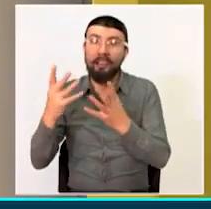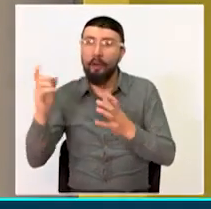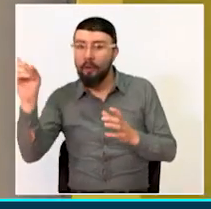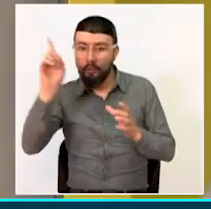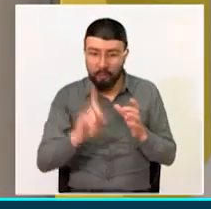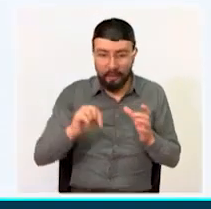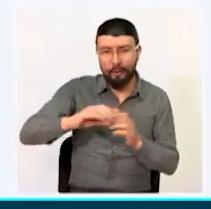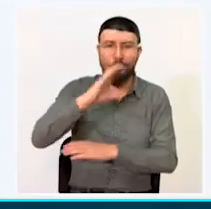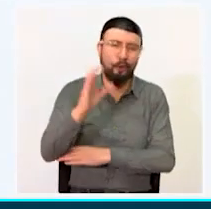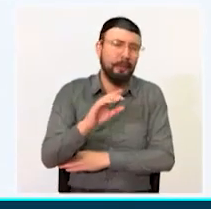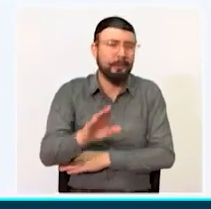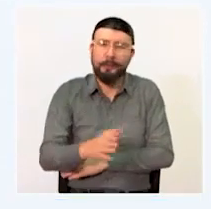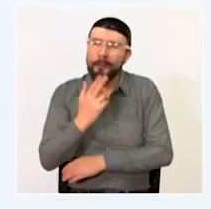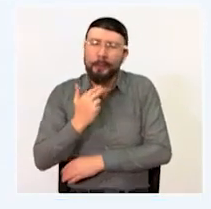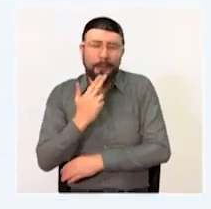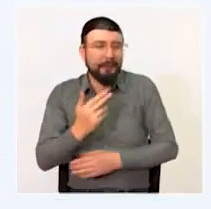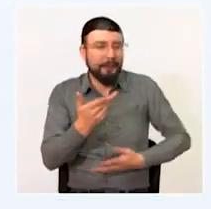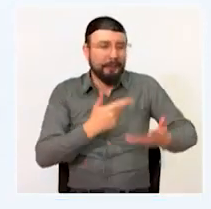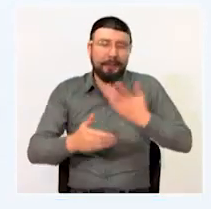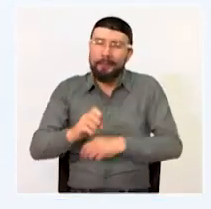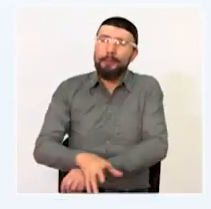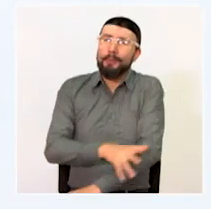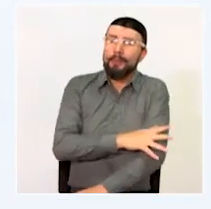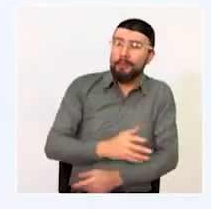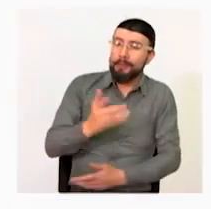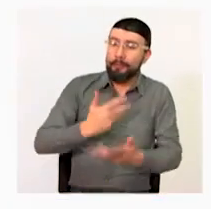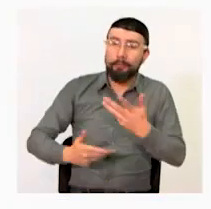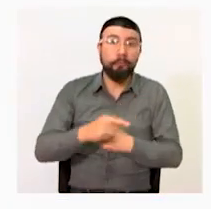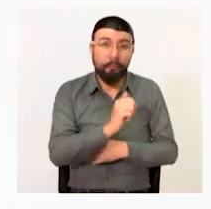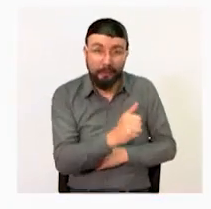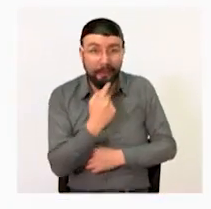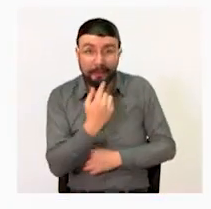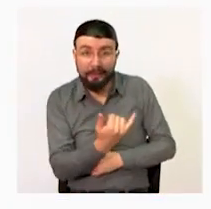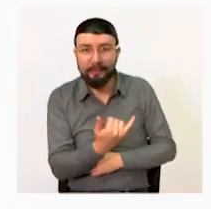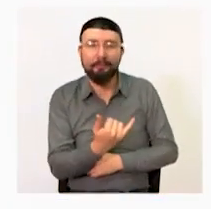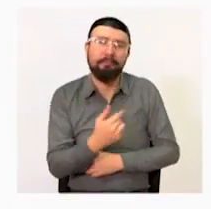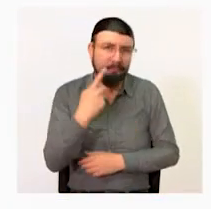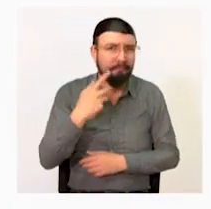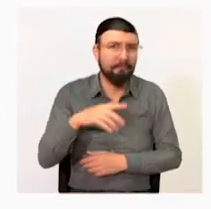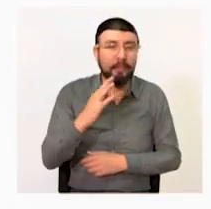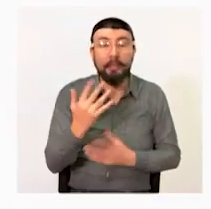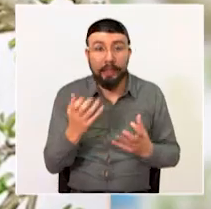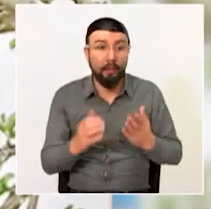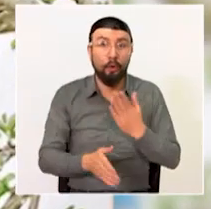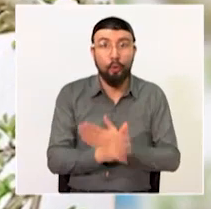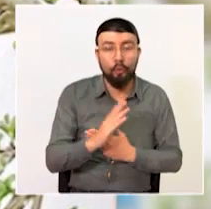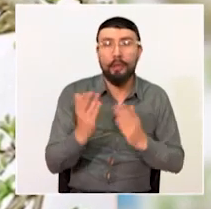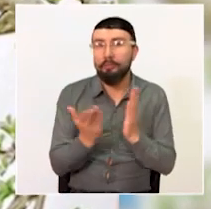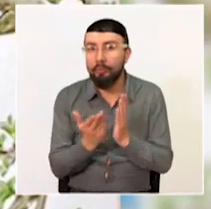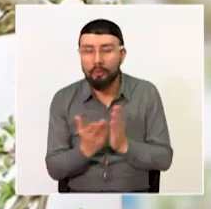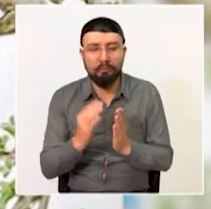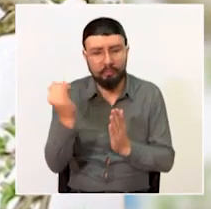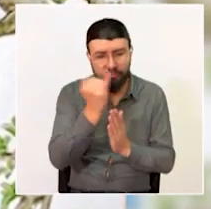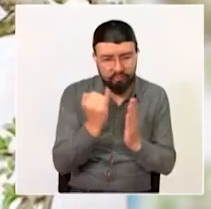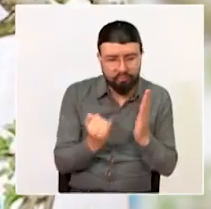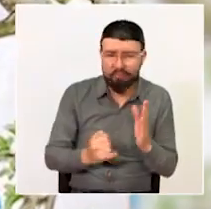de la amabilidad de su gente y maravillándose con los paisajes, como ella misma dice, además de seguir estudiando ilustración y explorando